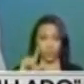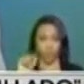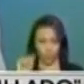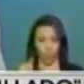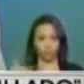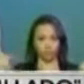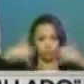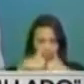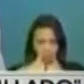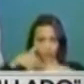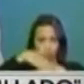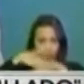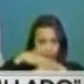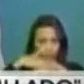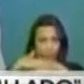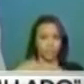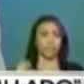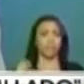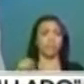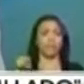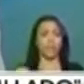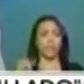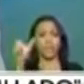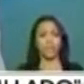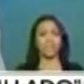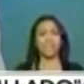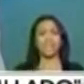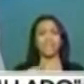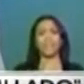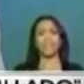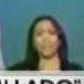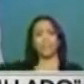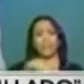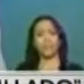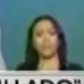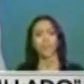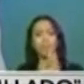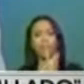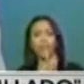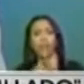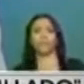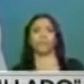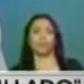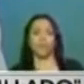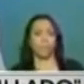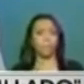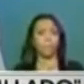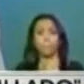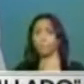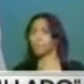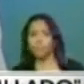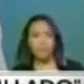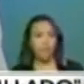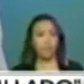Bueno, ayer ahí está contando este diálogo, el diálogo que yo tuve con el presidente Lula ayer